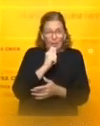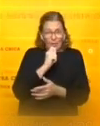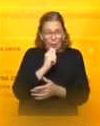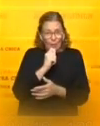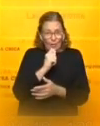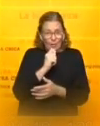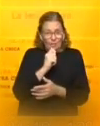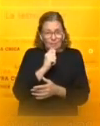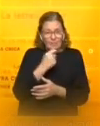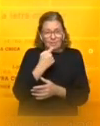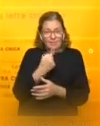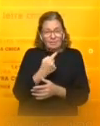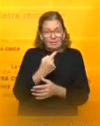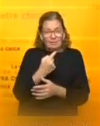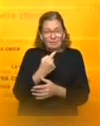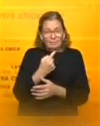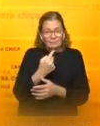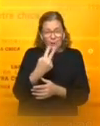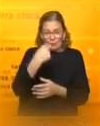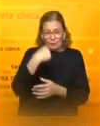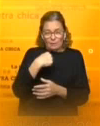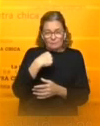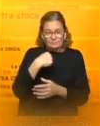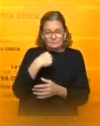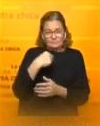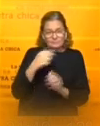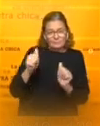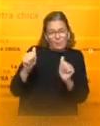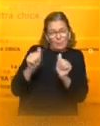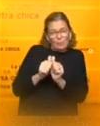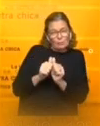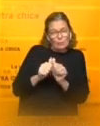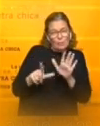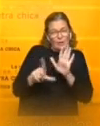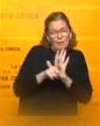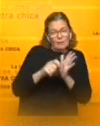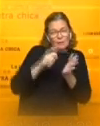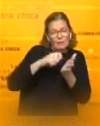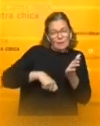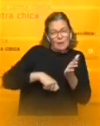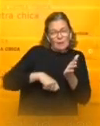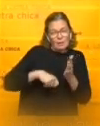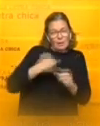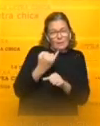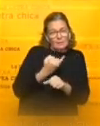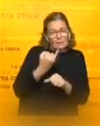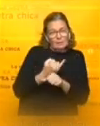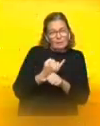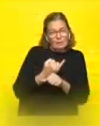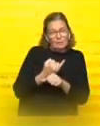de decir que hacen autocrítica de no haberse asesorado legalmente para firmar un acta con una inspectora. Es